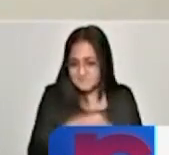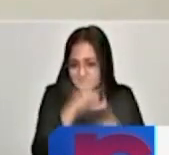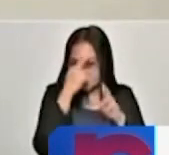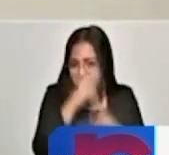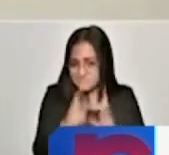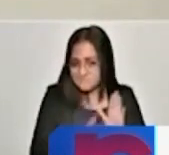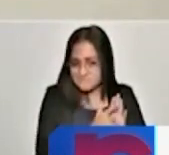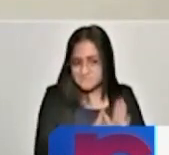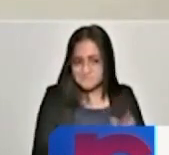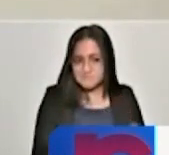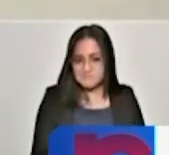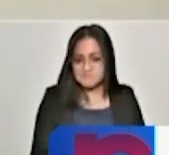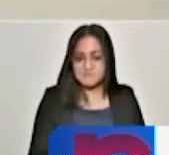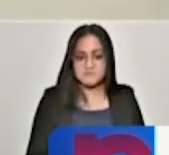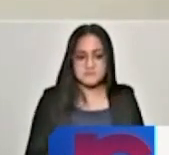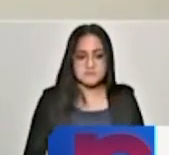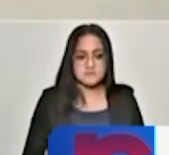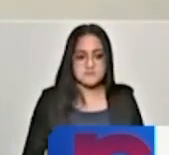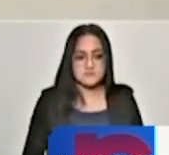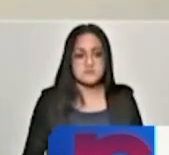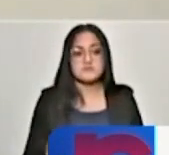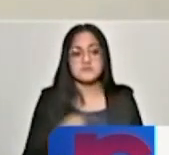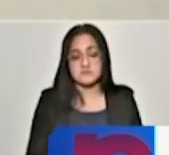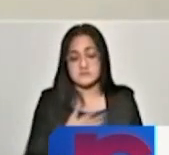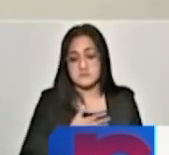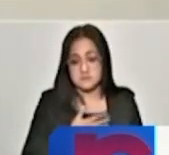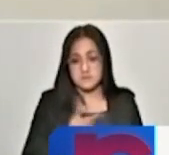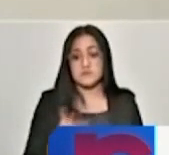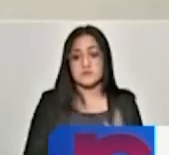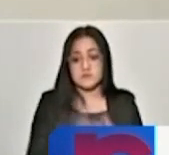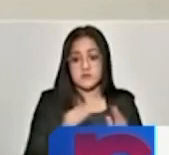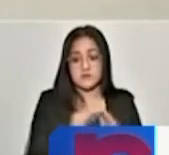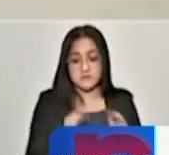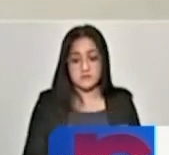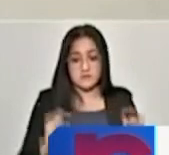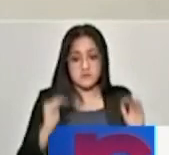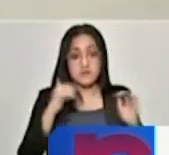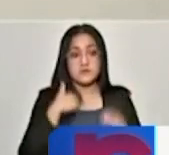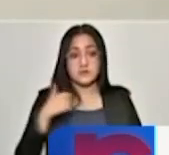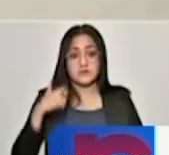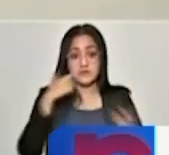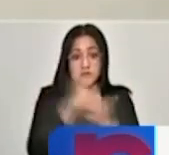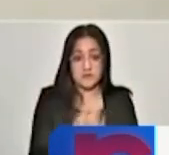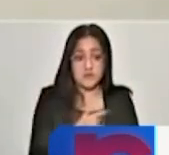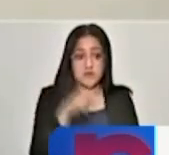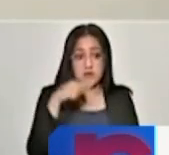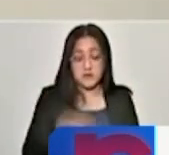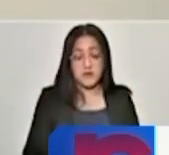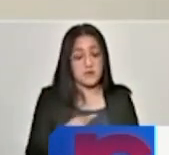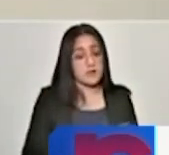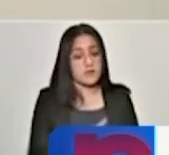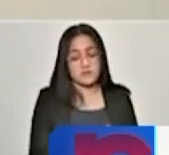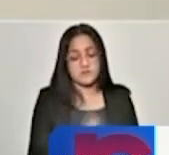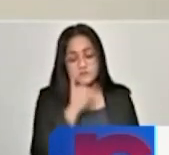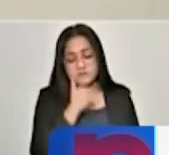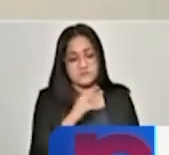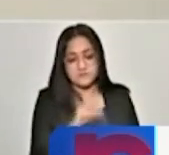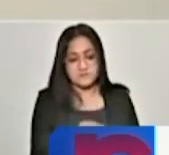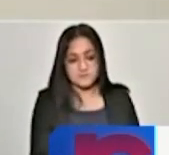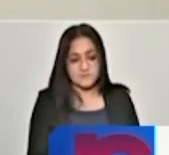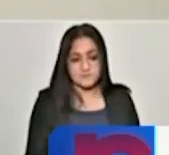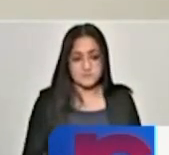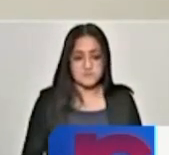hacerlo. Y los recursos públicos con los que vamos a reconstruir no se pueden invertir en ese tipo de terrenos.